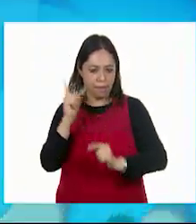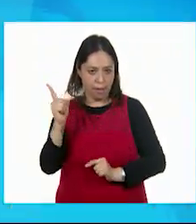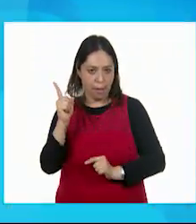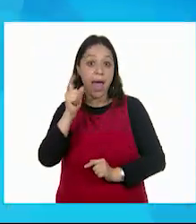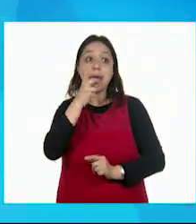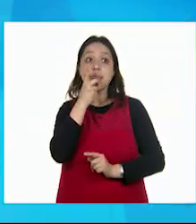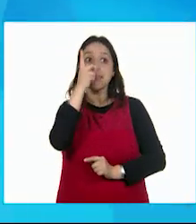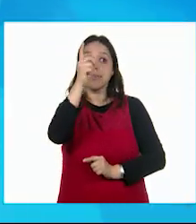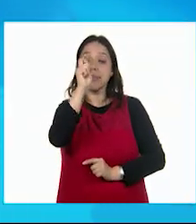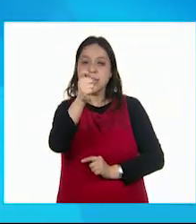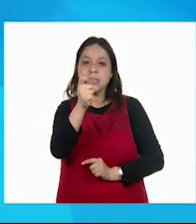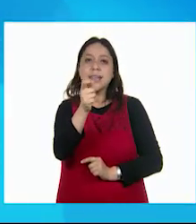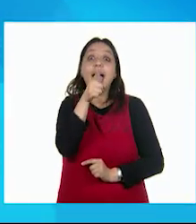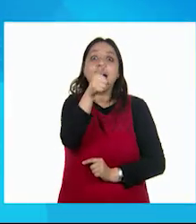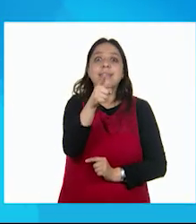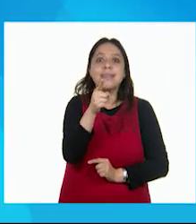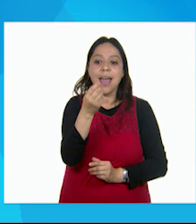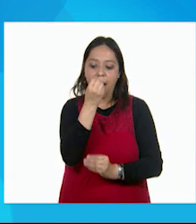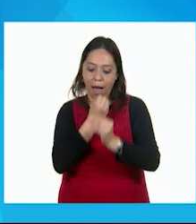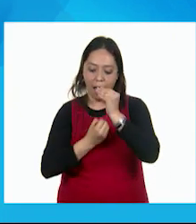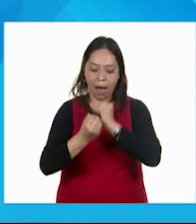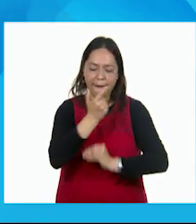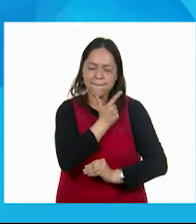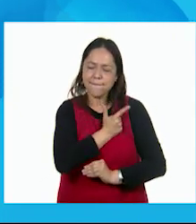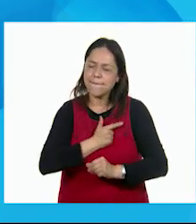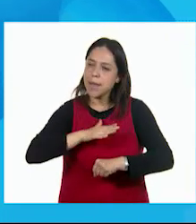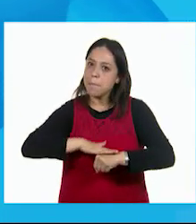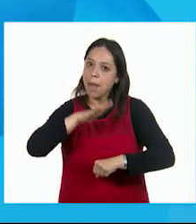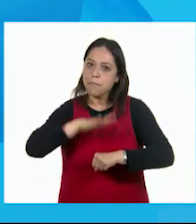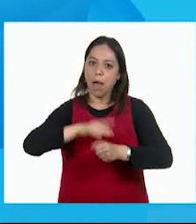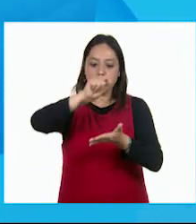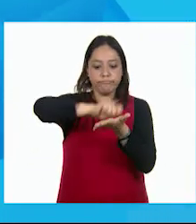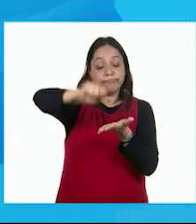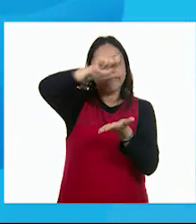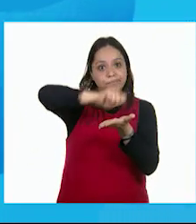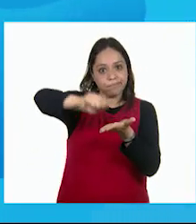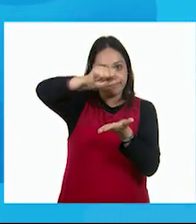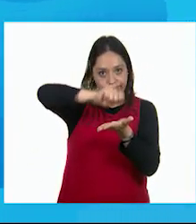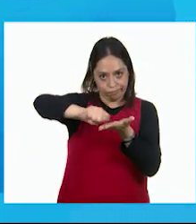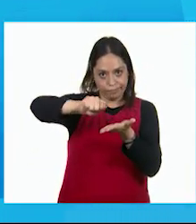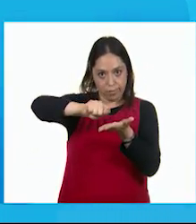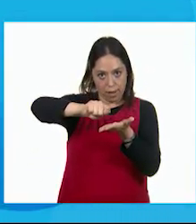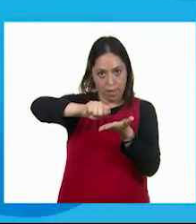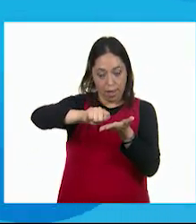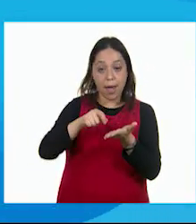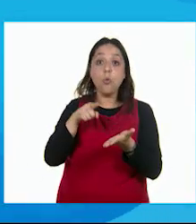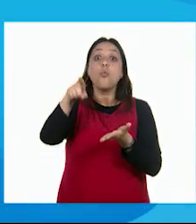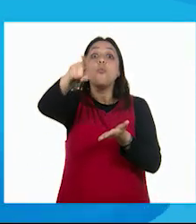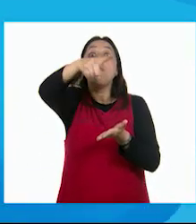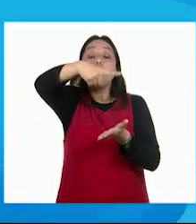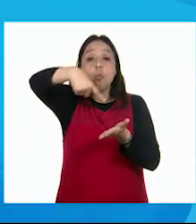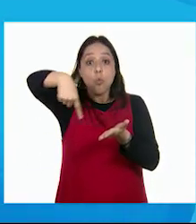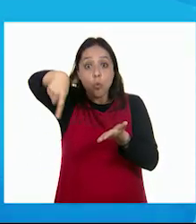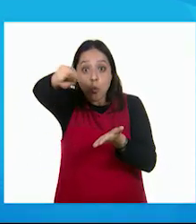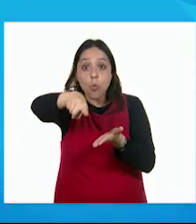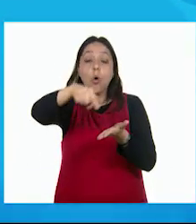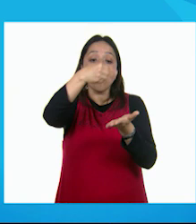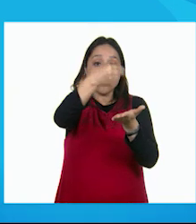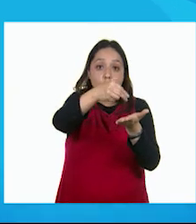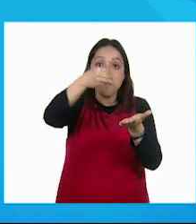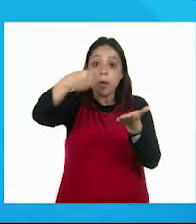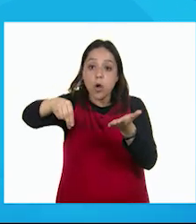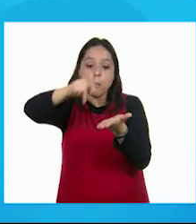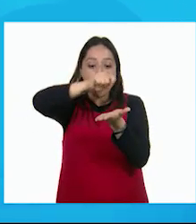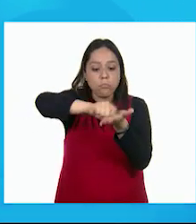los alimentos que más te gustan. Y tenemos un apartado en el que van a ustedes a escribir esos alimentos que